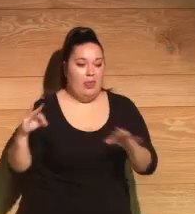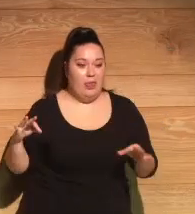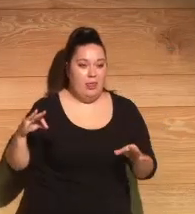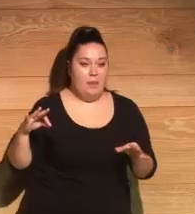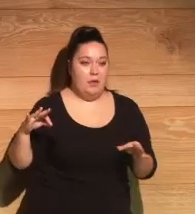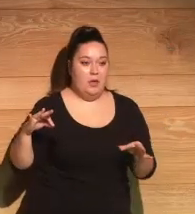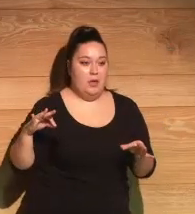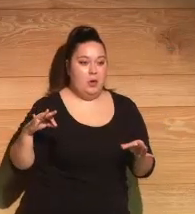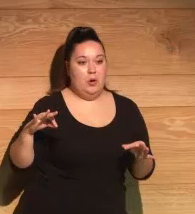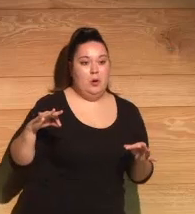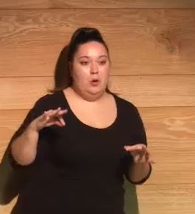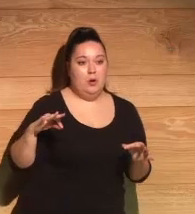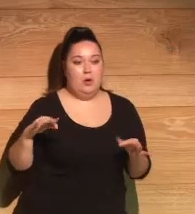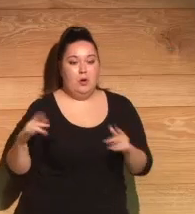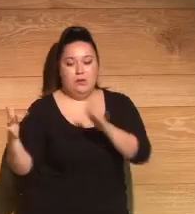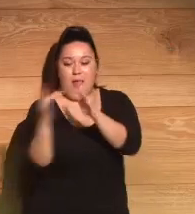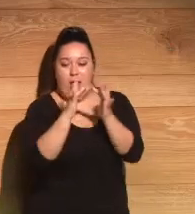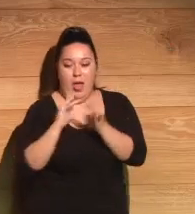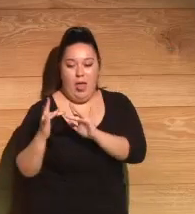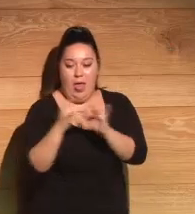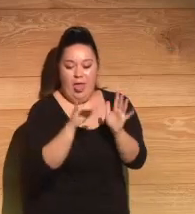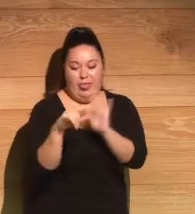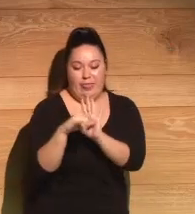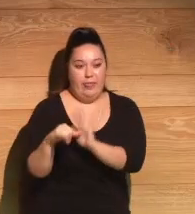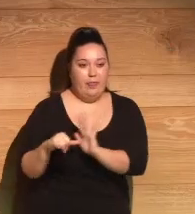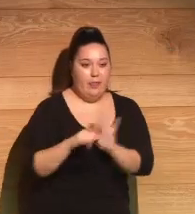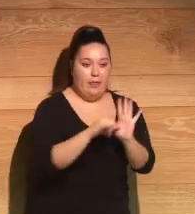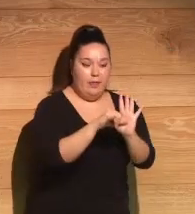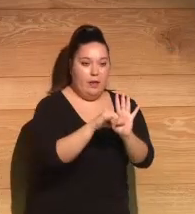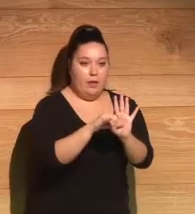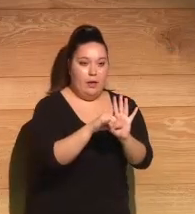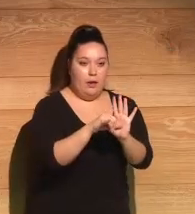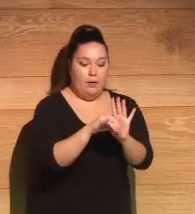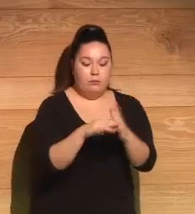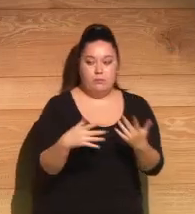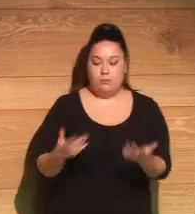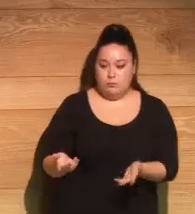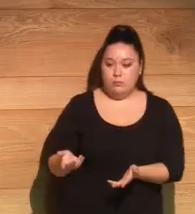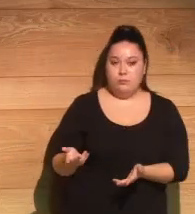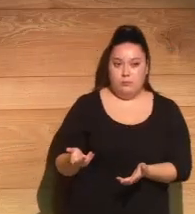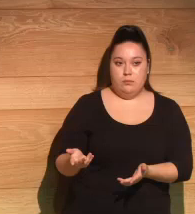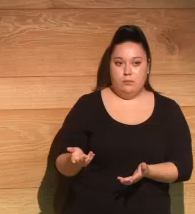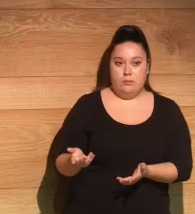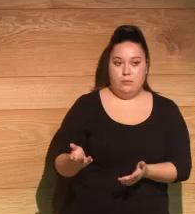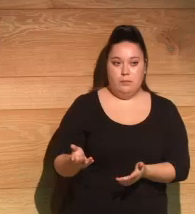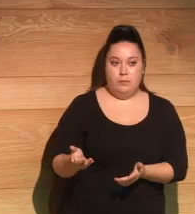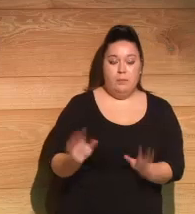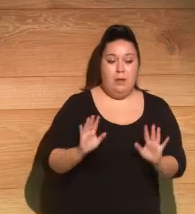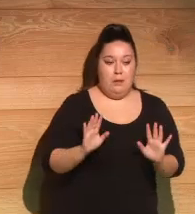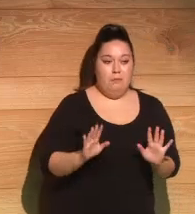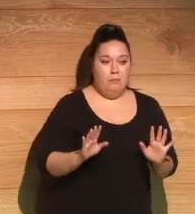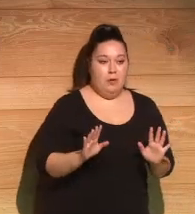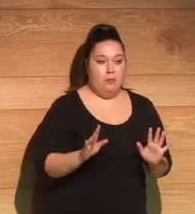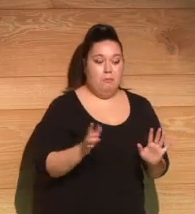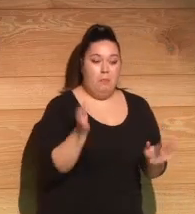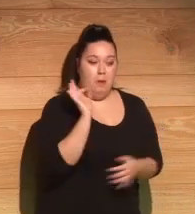aproximándose sin ningún tipo de criterios. Claro, la otra cara también es es correcta. O sea, pensemos